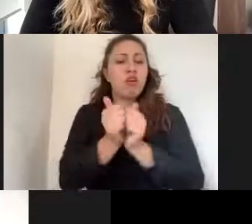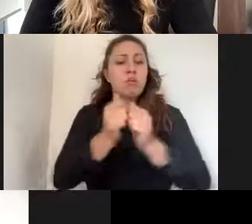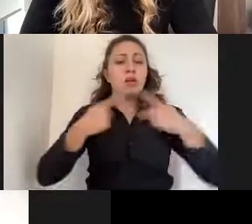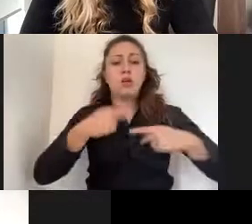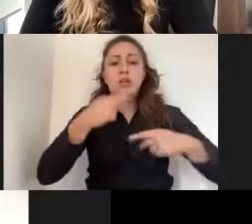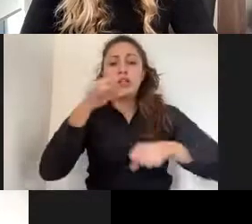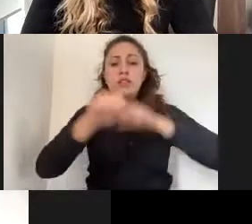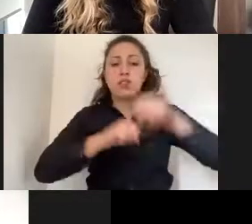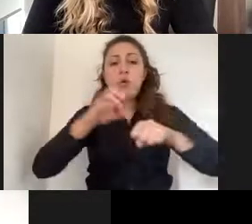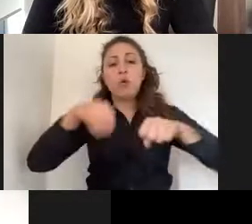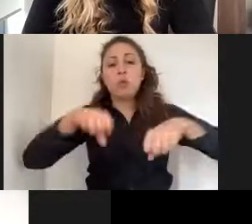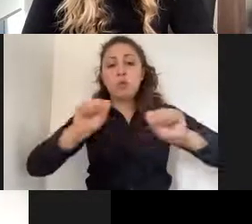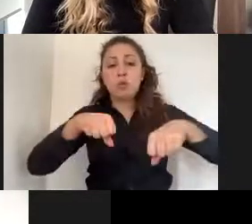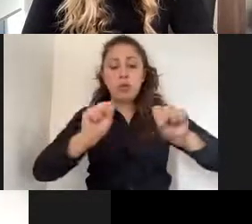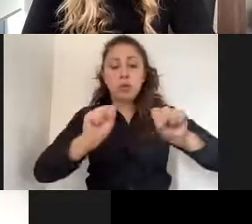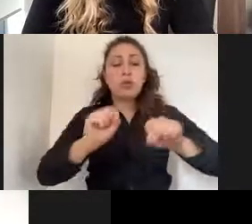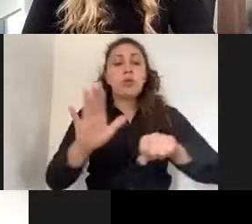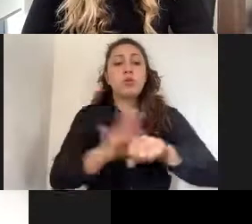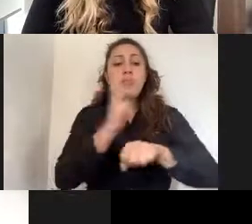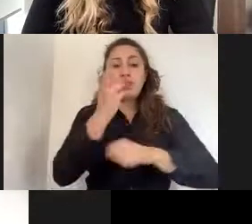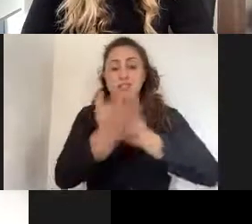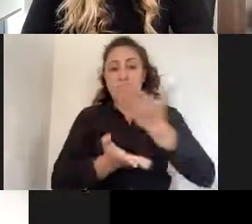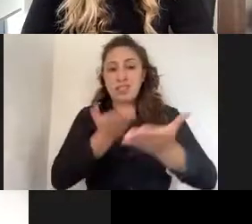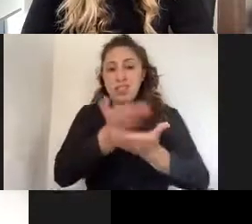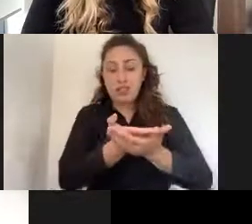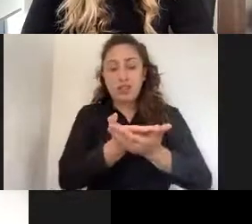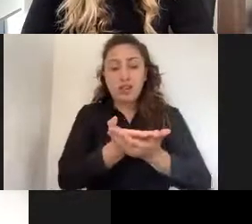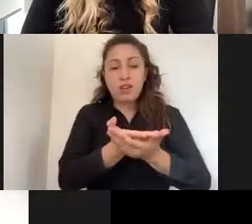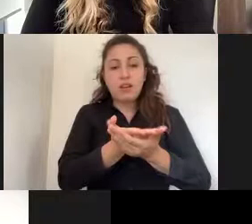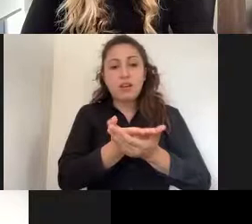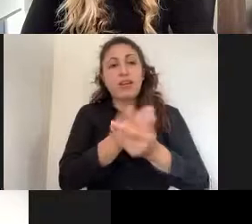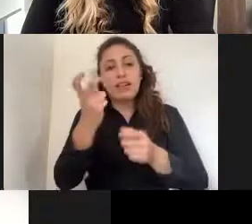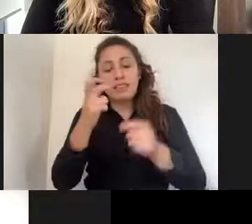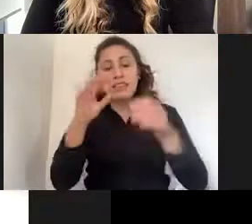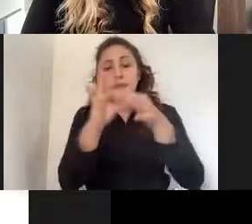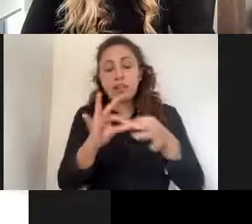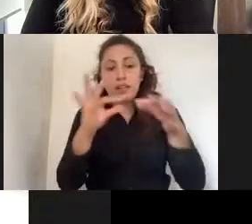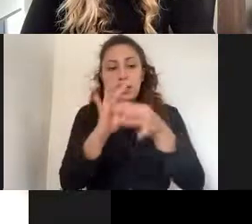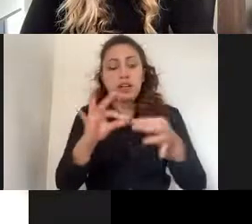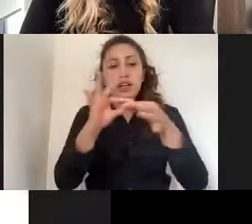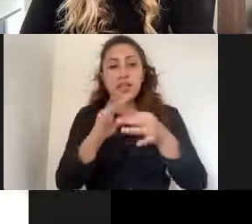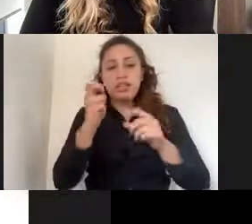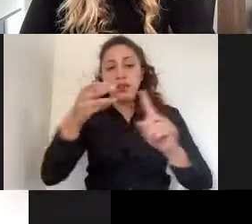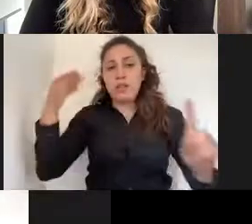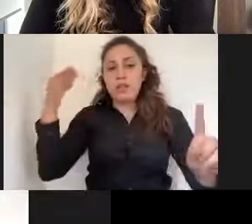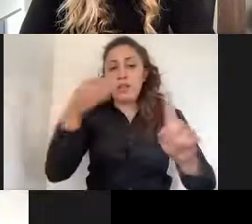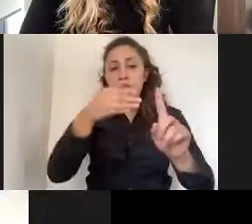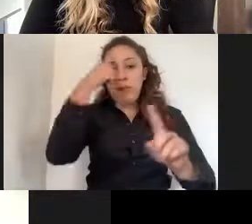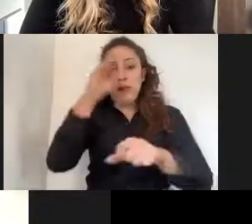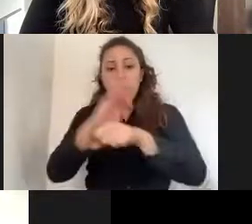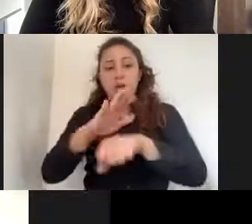Entonces, esta iniciativa que se presentó, sobre la cual presentamos este dictamen,